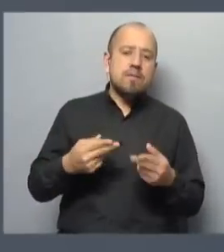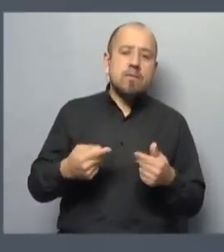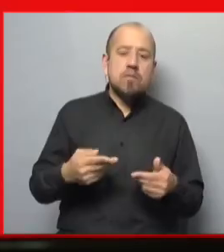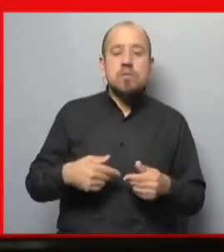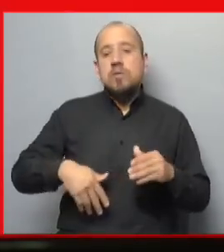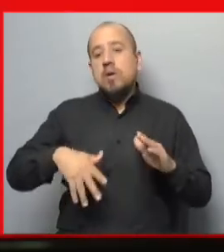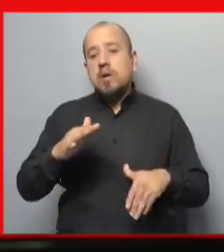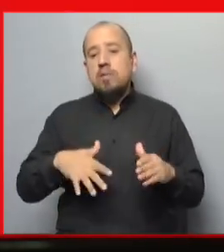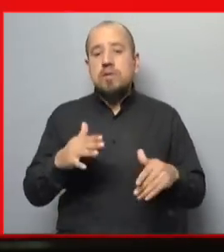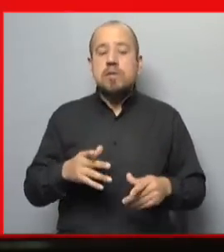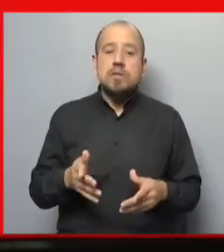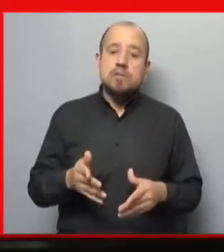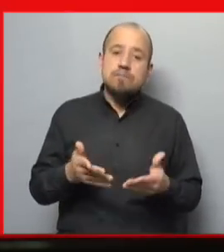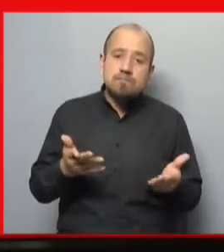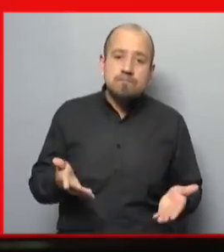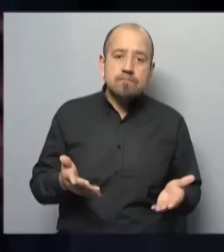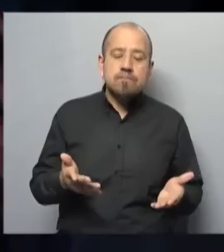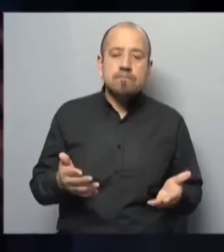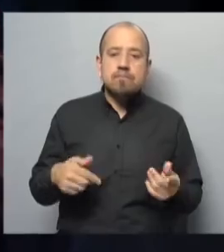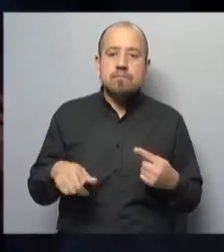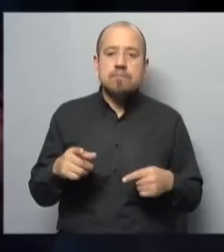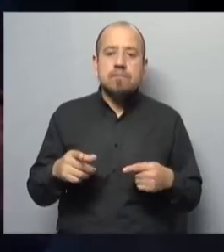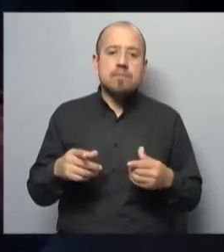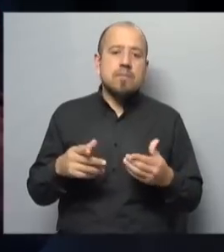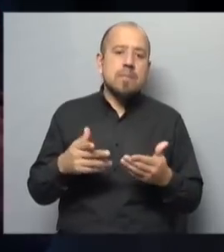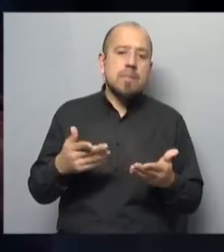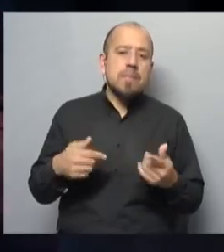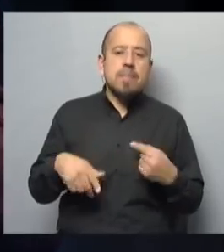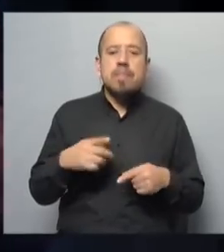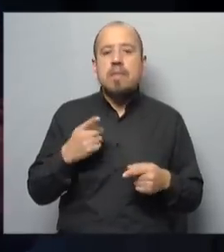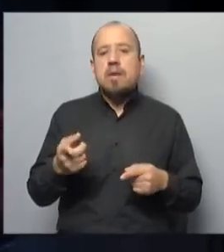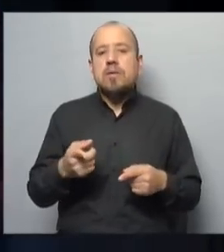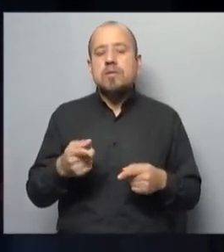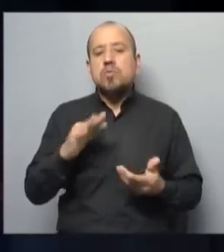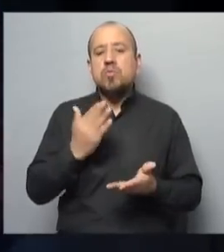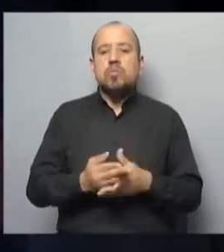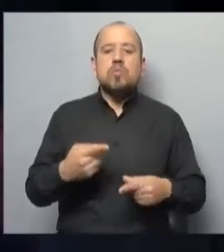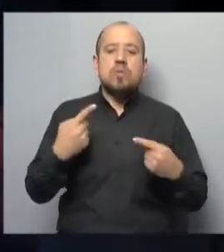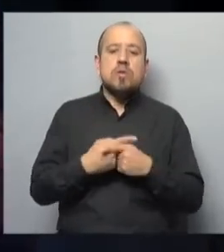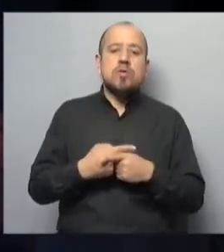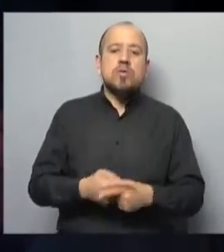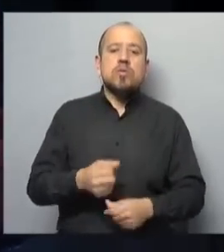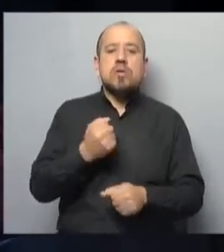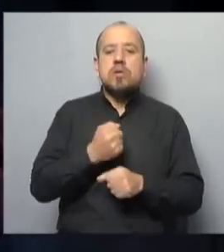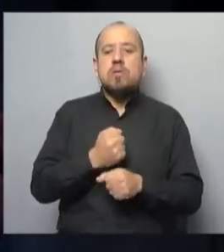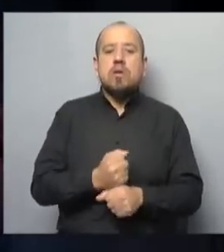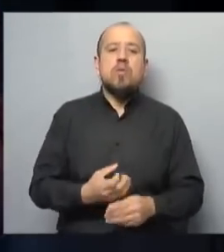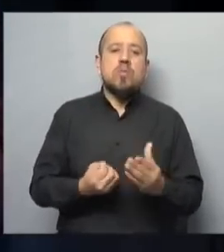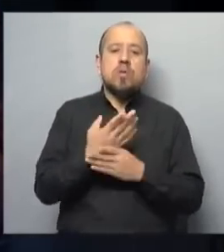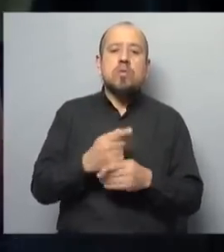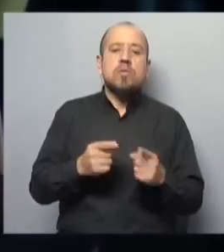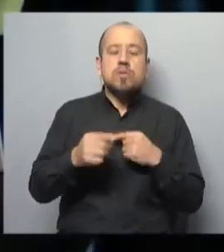veces por fuera de simplemente esa electricidad del último partido del otro partido del último trabajo del nuevo trabajo de las